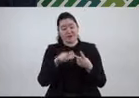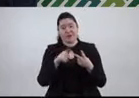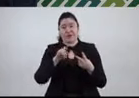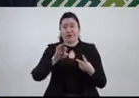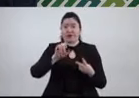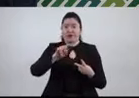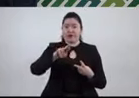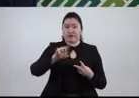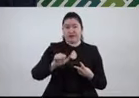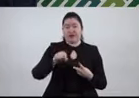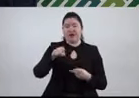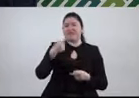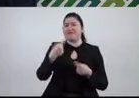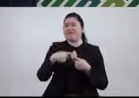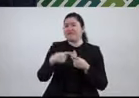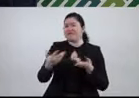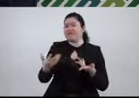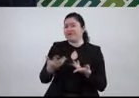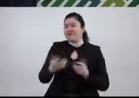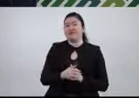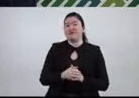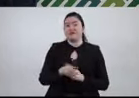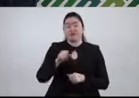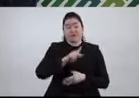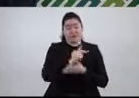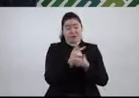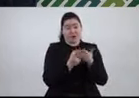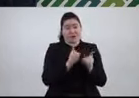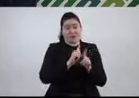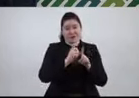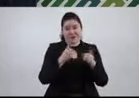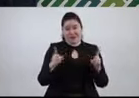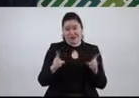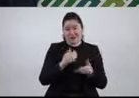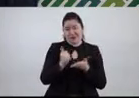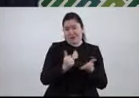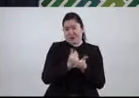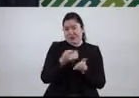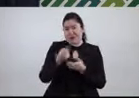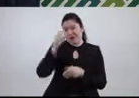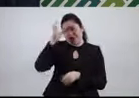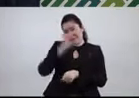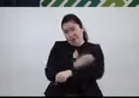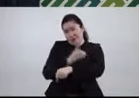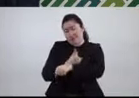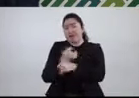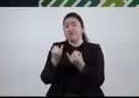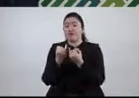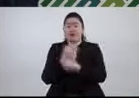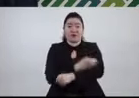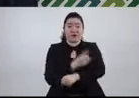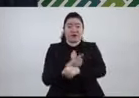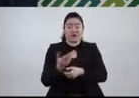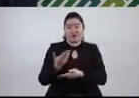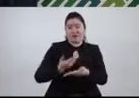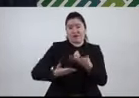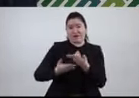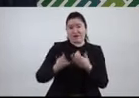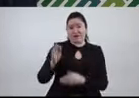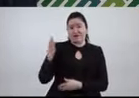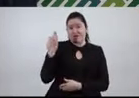ella es delegada estatal de programas para el desarrollo en la ciudad y coordinadora de los servidores de la nación en la Ciudad de